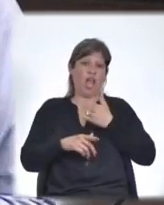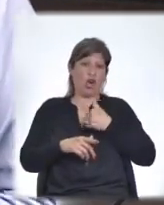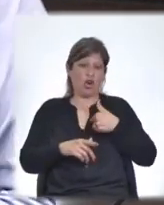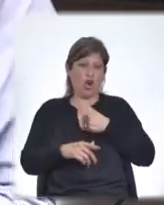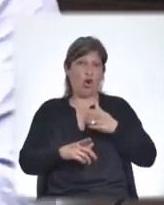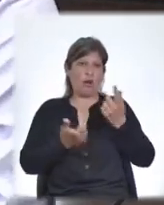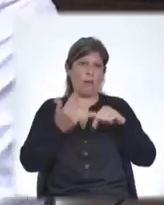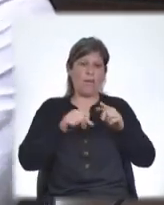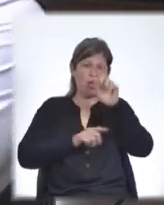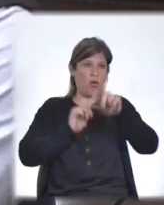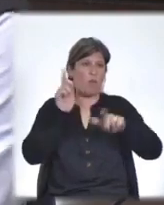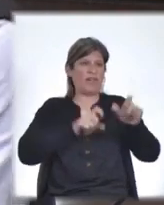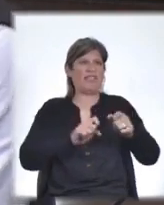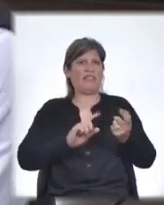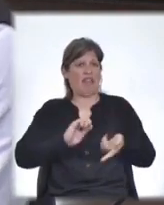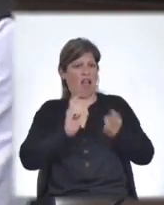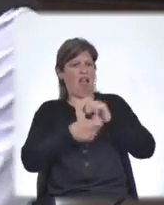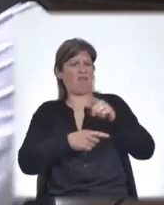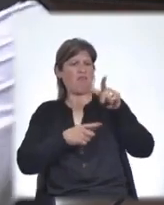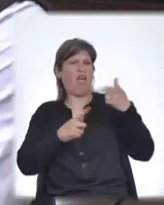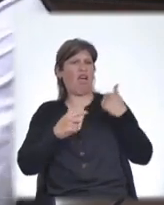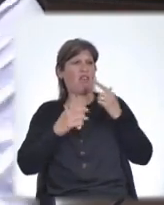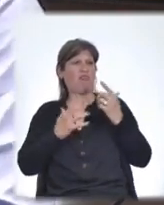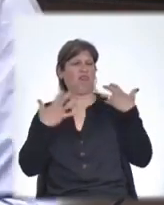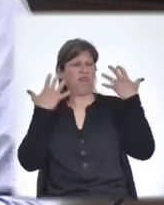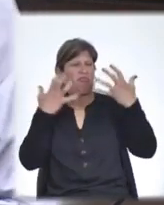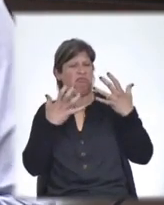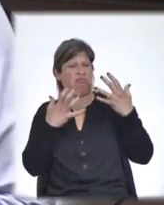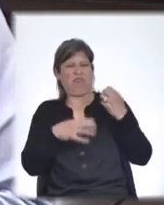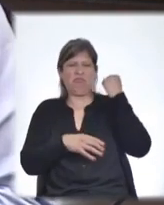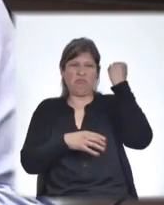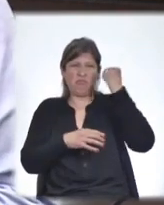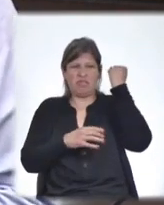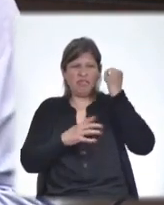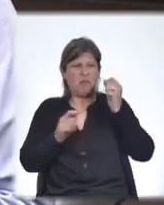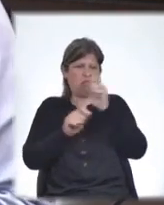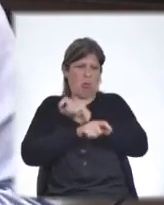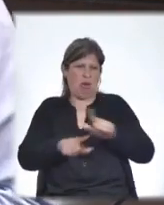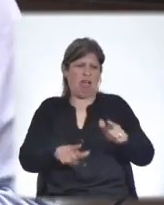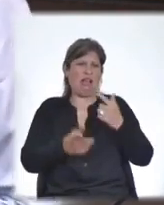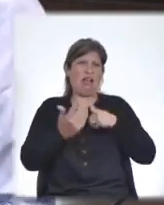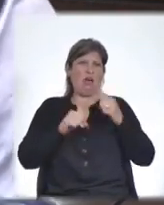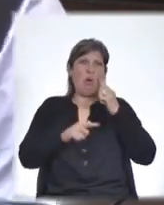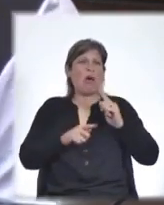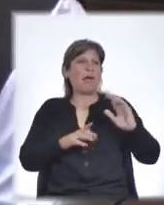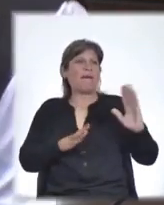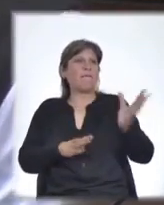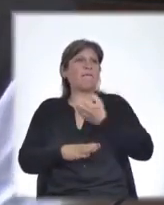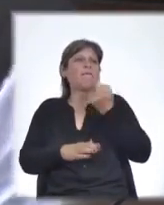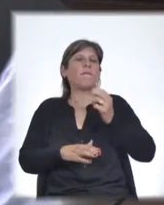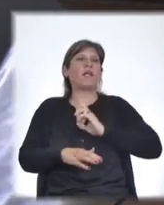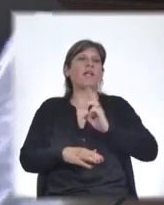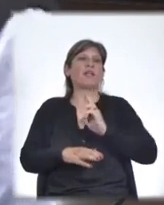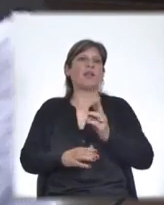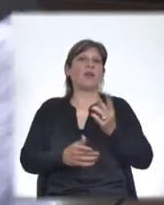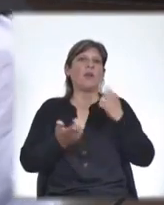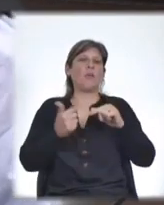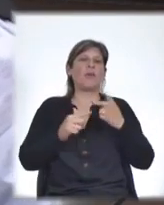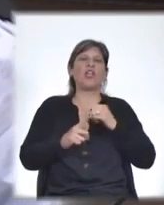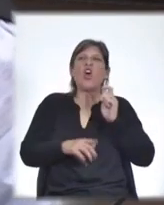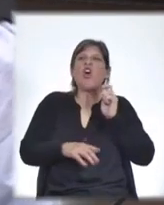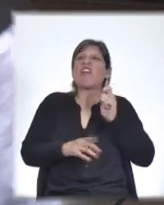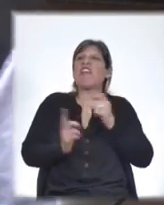la gente se transforma en una pesadilla para poder obtener los recursos. Porque en definitiva, ¿quién precisa el